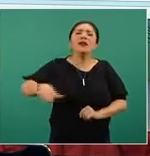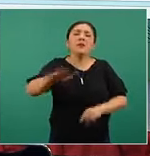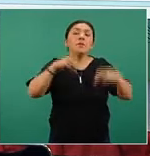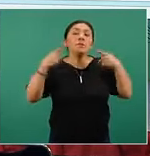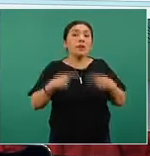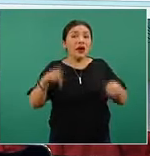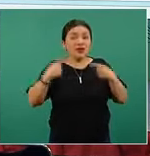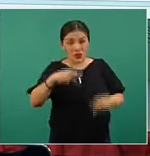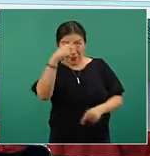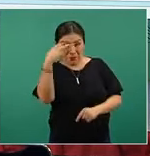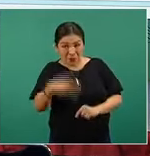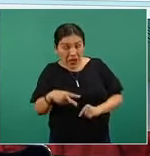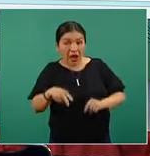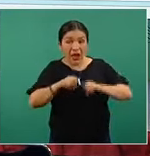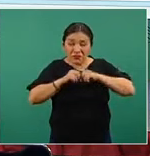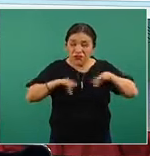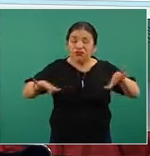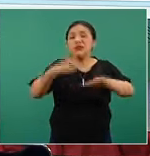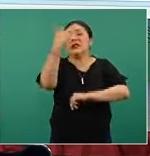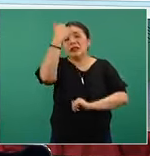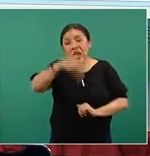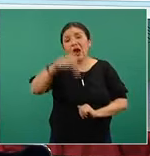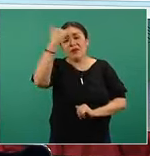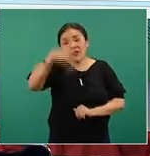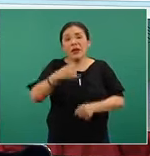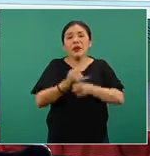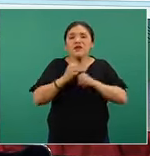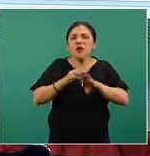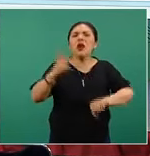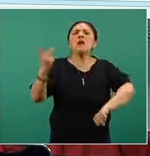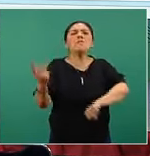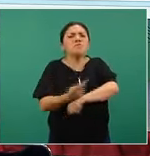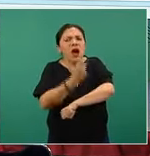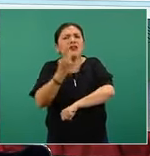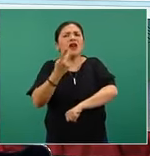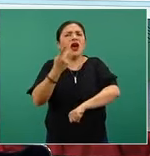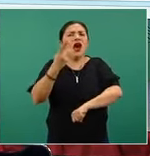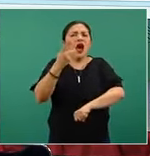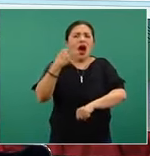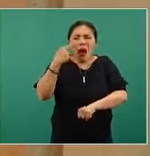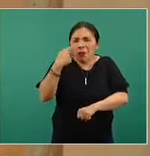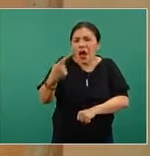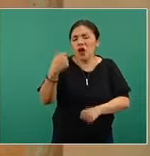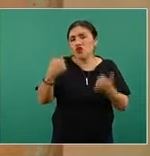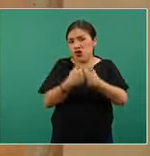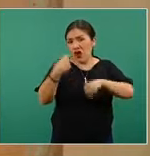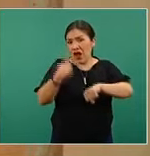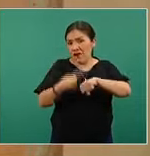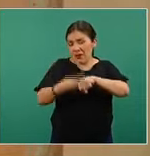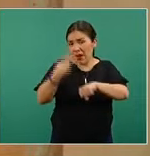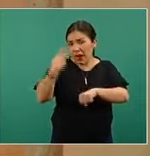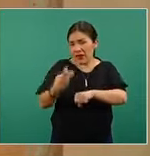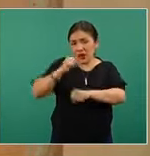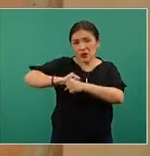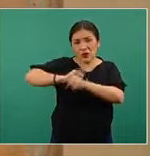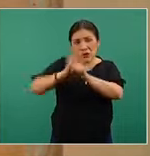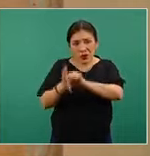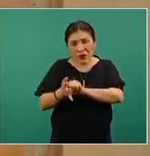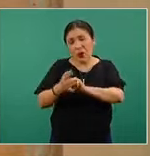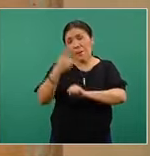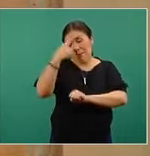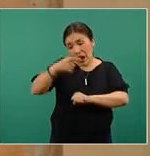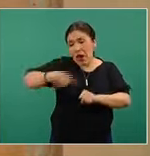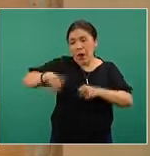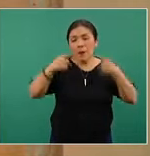mexicana esté enterada de lo que está sucediendo en el panorama epidemiológico de esta enfermedad con